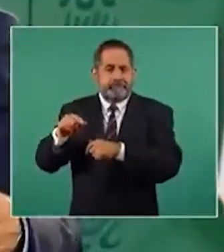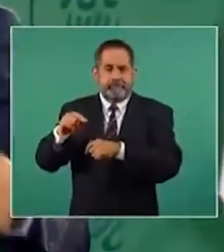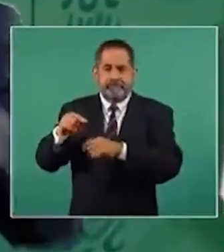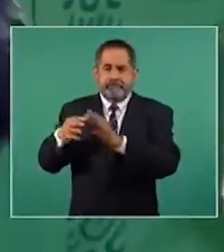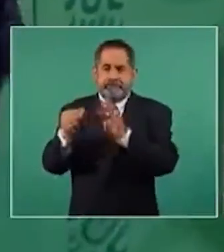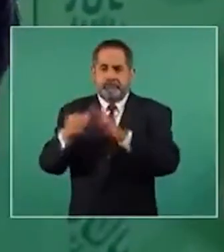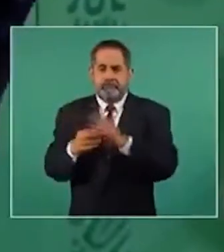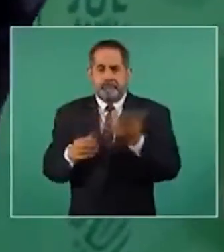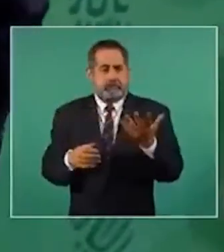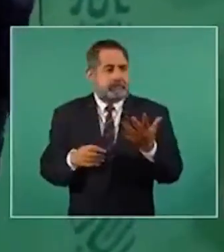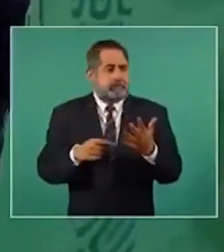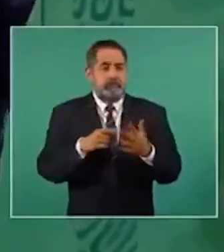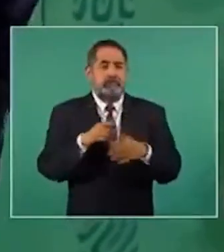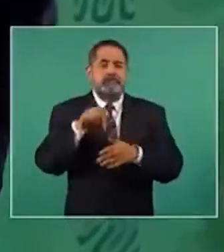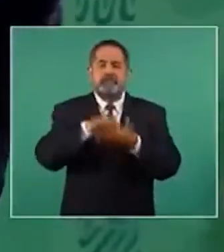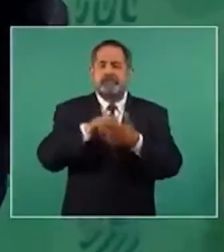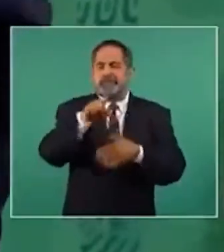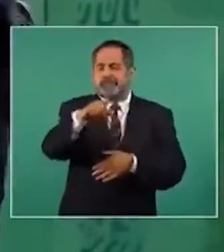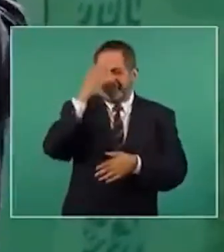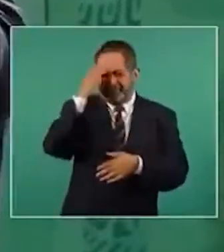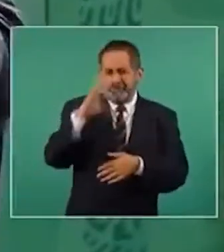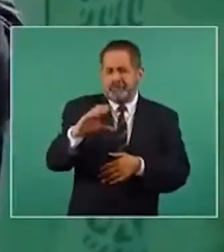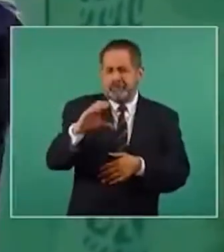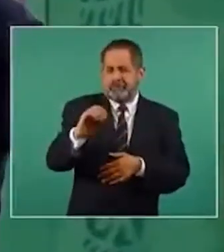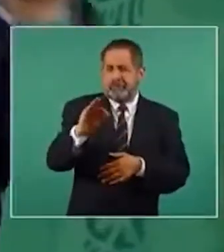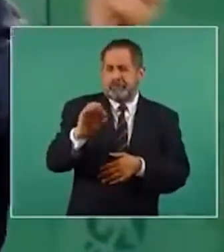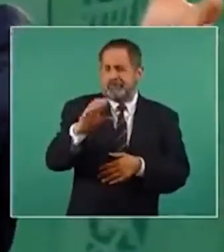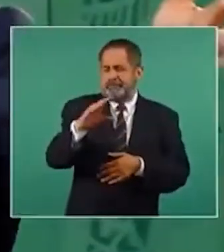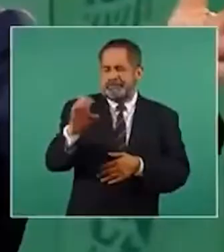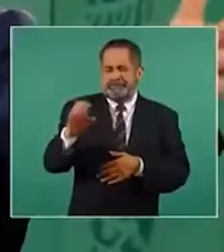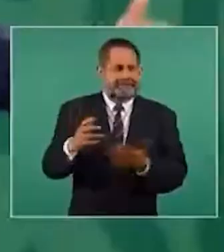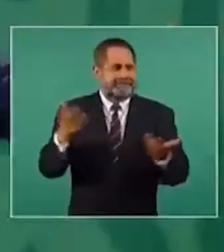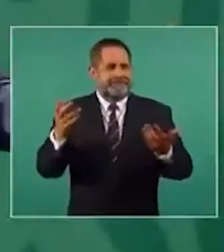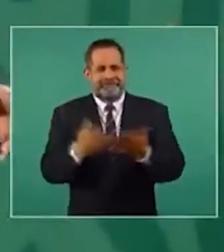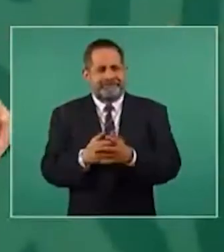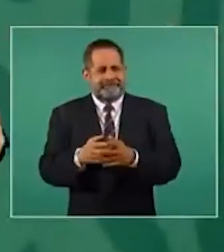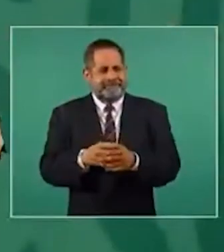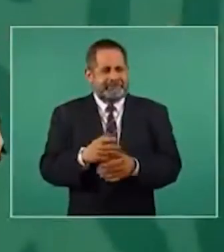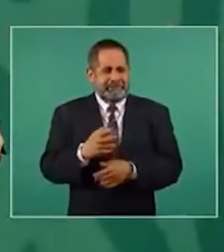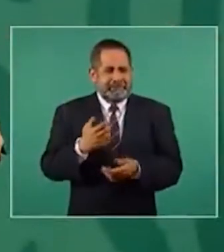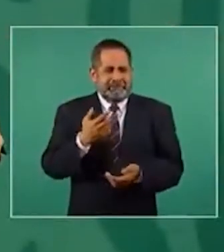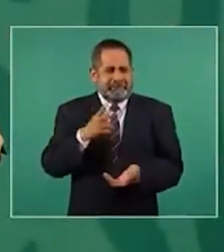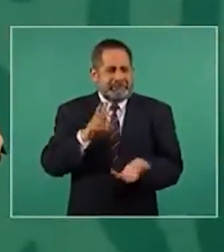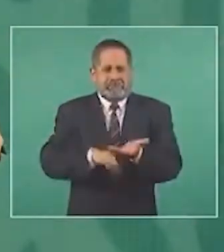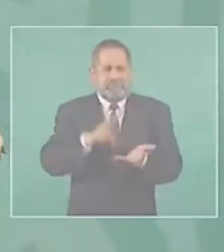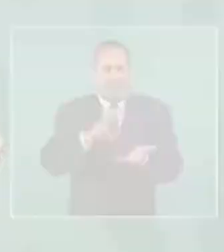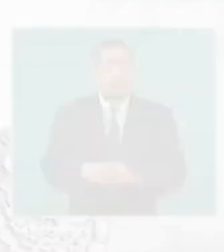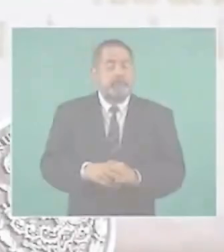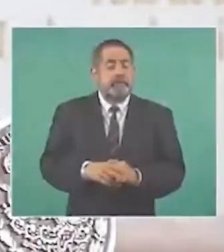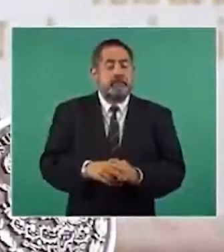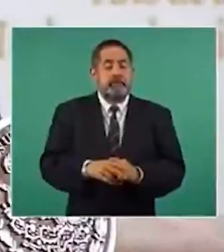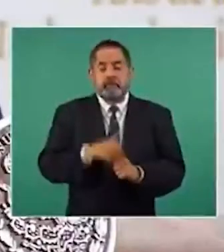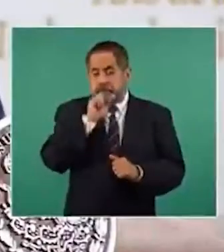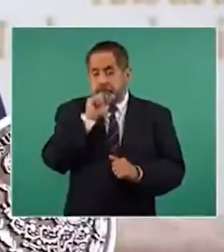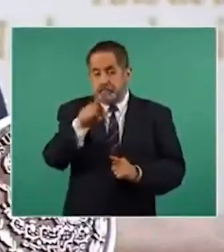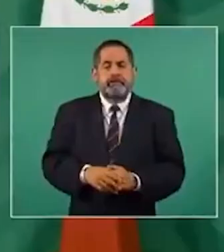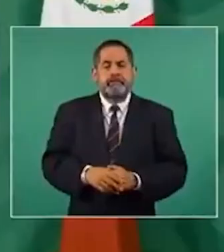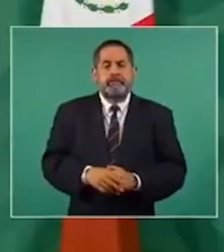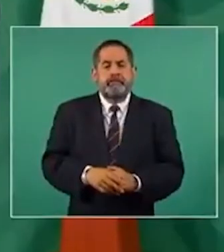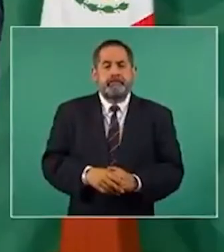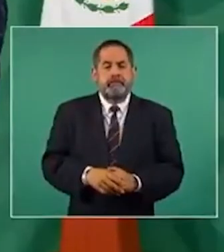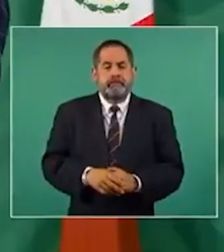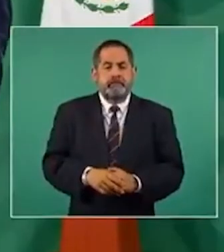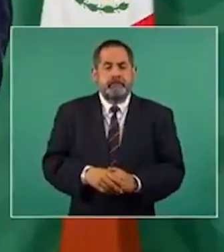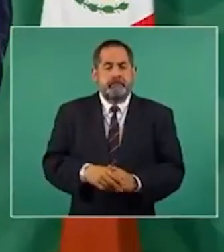gobierno creará la empresa Gas Bienestar para que así pueda cumplir con su promesa de que no aumenten los precios. Ya estamos preparando